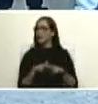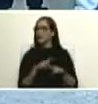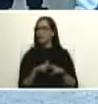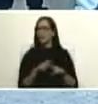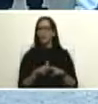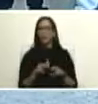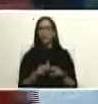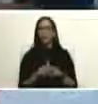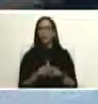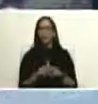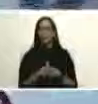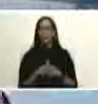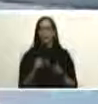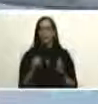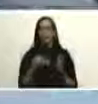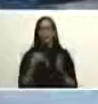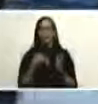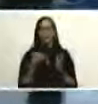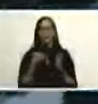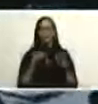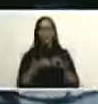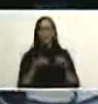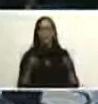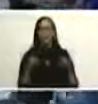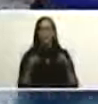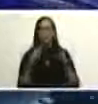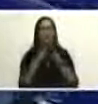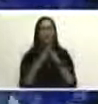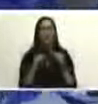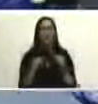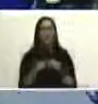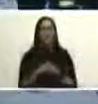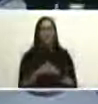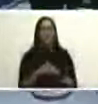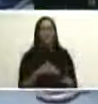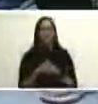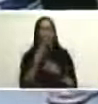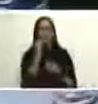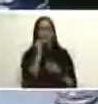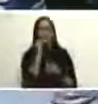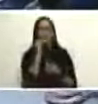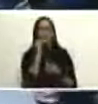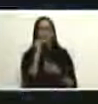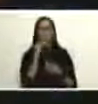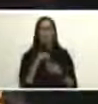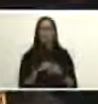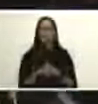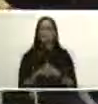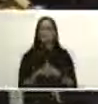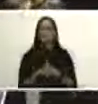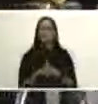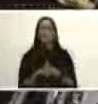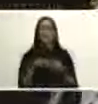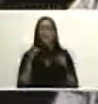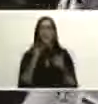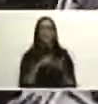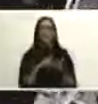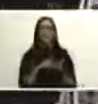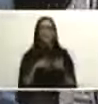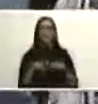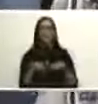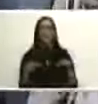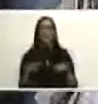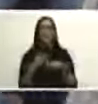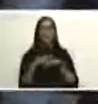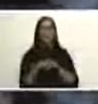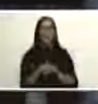esta institución educativa, todos estos muchachos y muchachas, aquí esto es un área